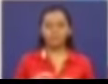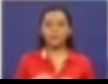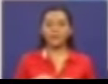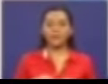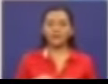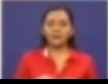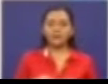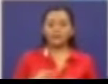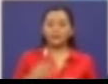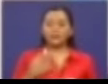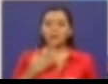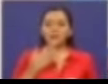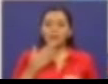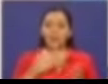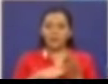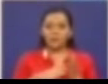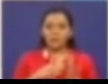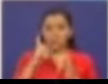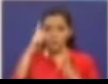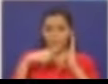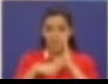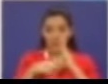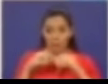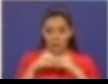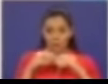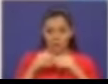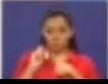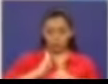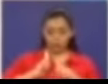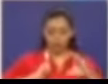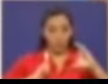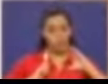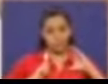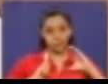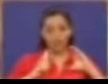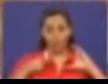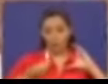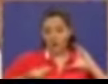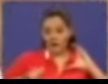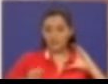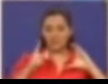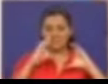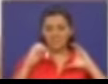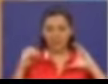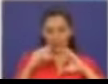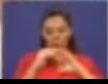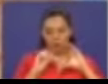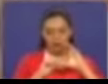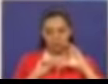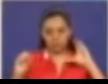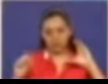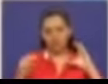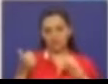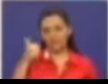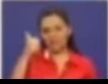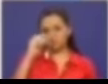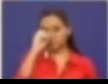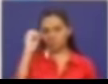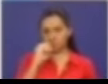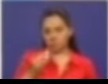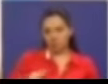ganan $1,000 y solo gastan 100, solo están gastando 10% de su ingreso. Por eso hay que verlo en términos relativos con respecto al tamaño de la